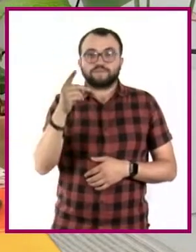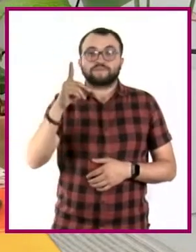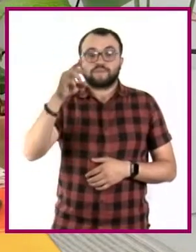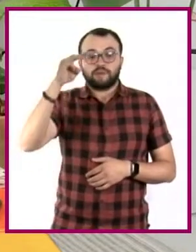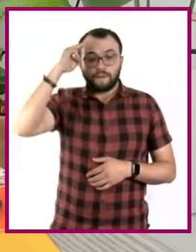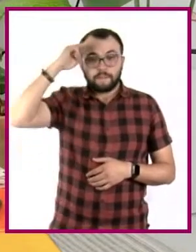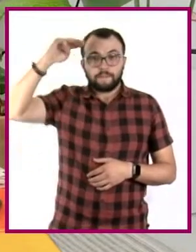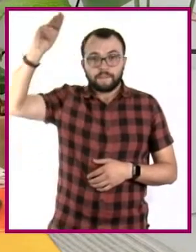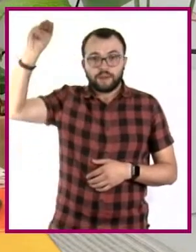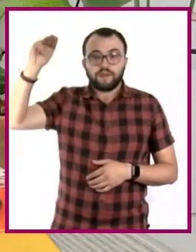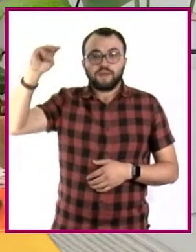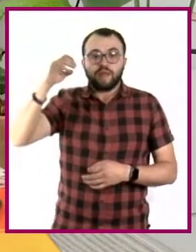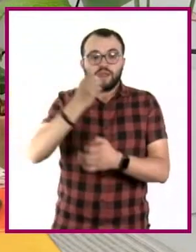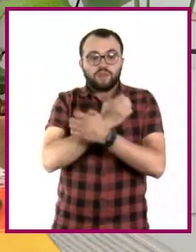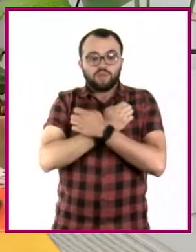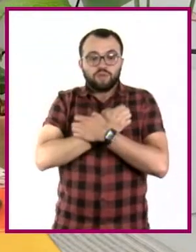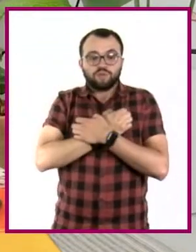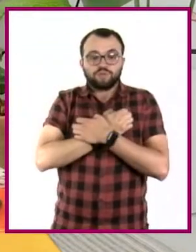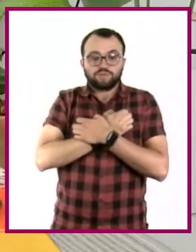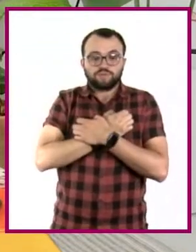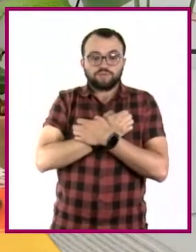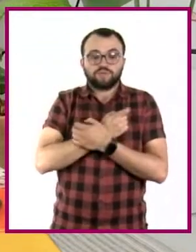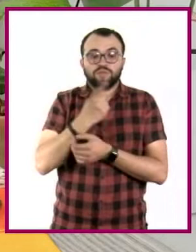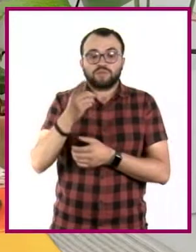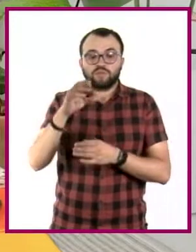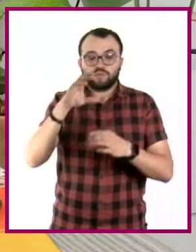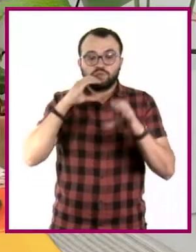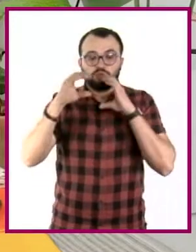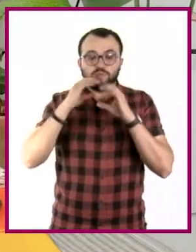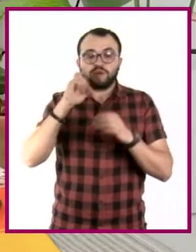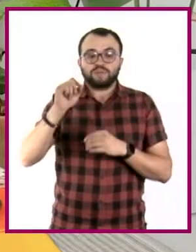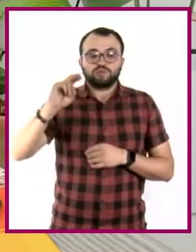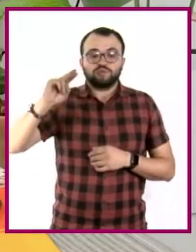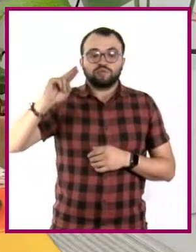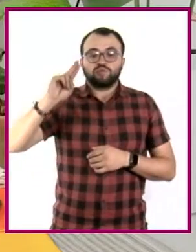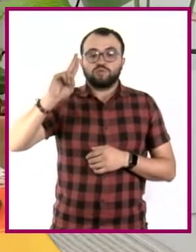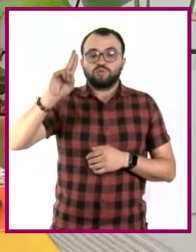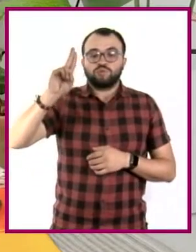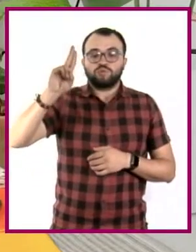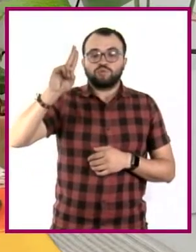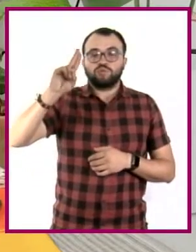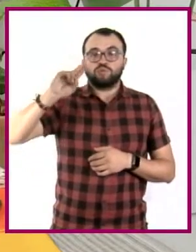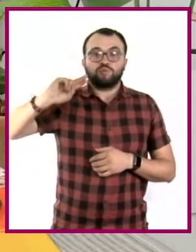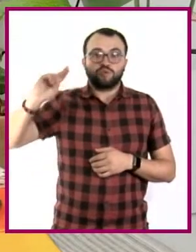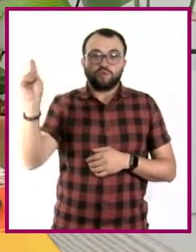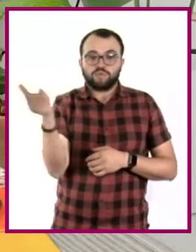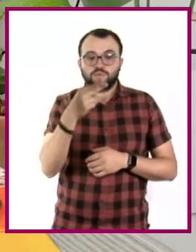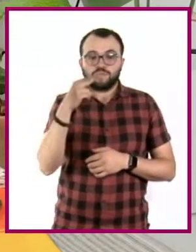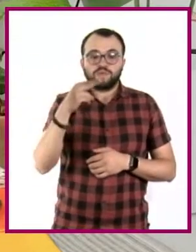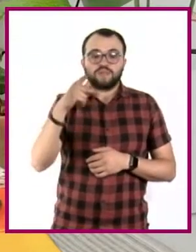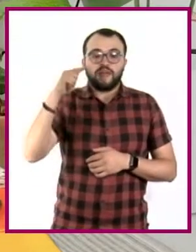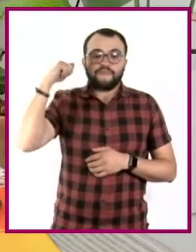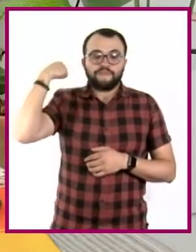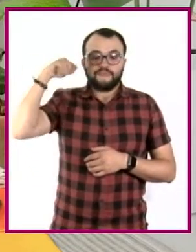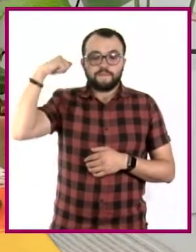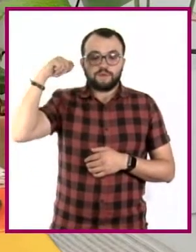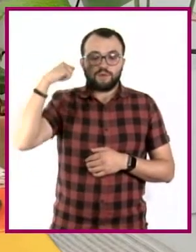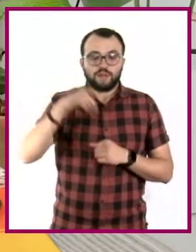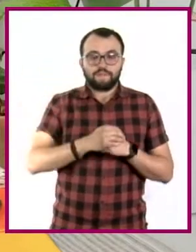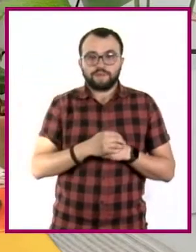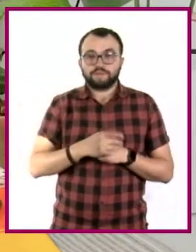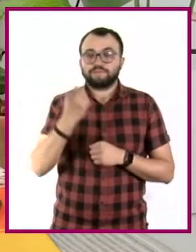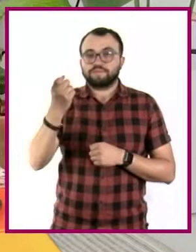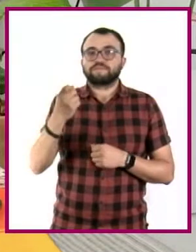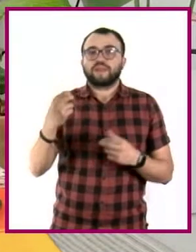Educación y licenciada en Ciencias de la Comunicación por la Universidad Autónoma de Tamaulipas. Es directora académica